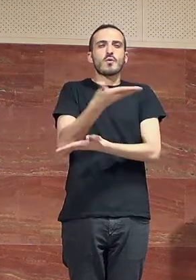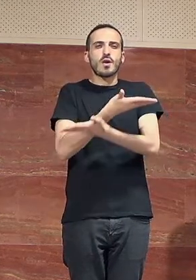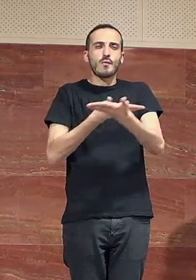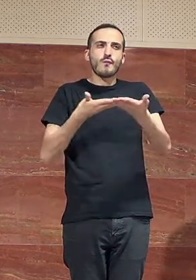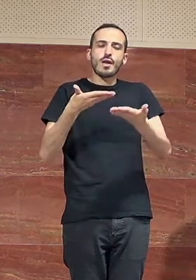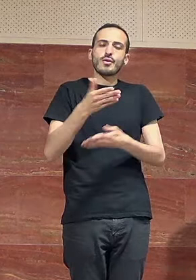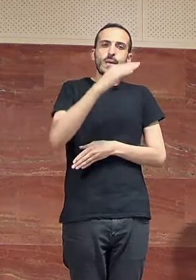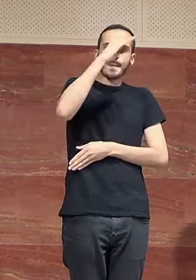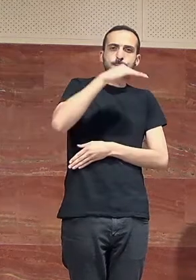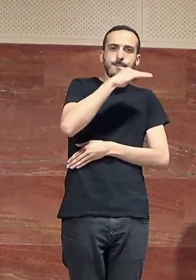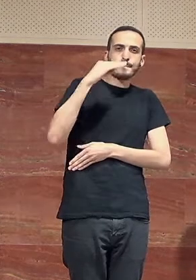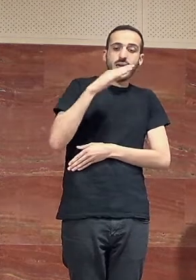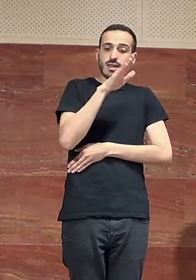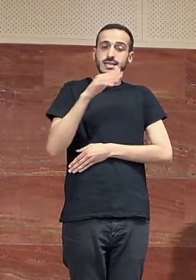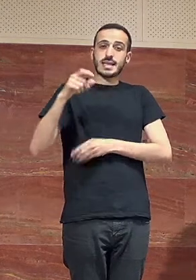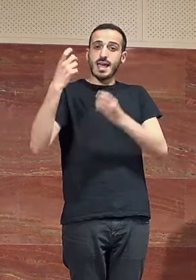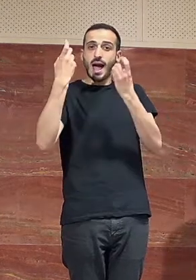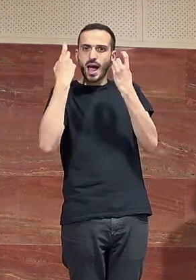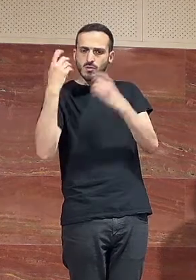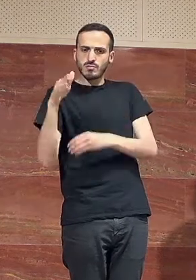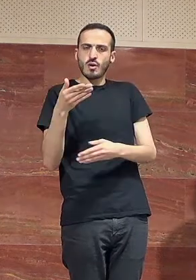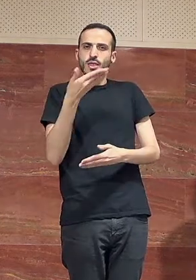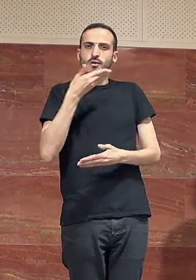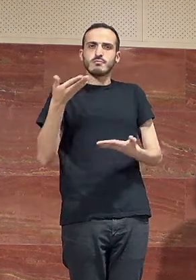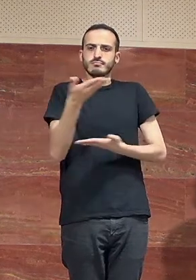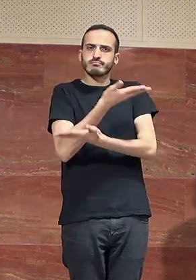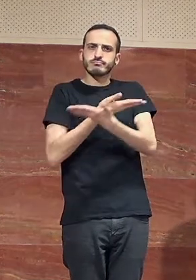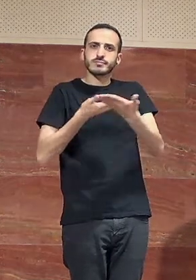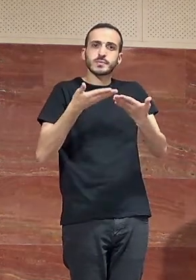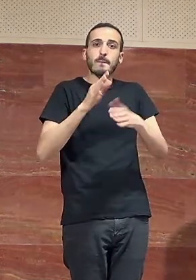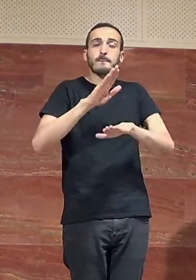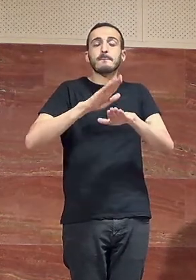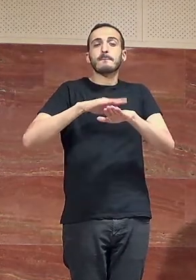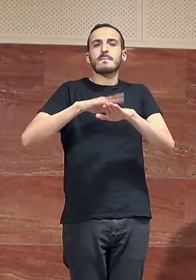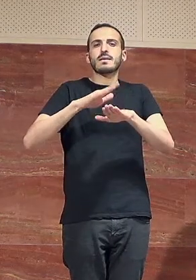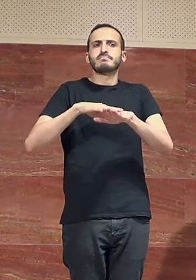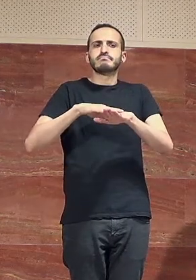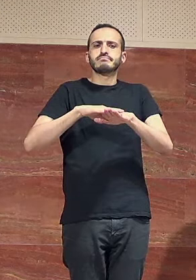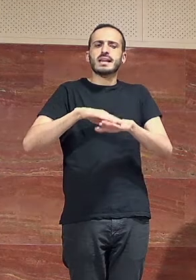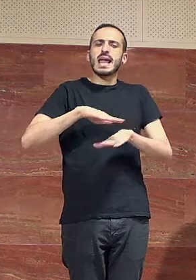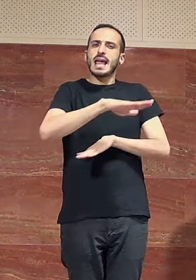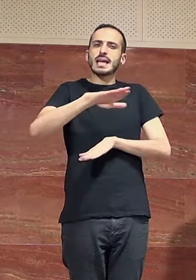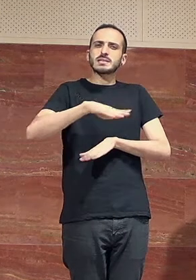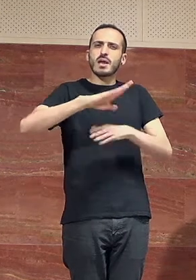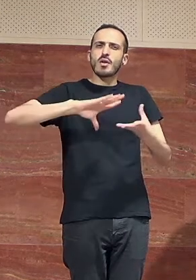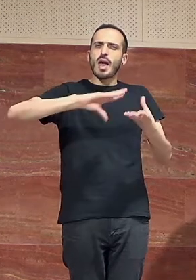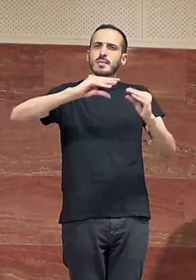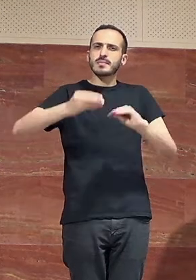los padres y alumnos del colegio, es buscar cómo hacer más adecuado ese espacio último en torno al